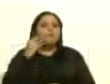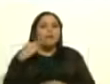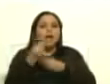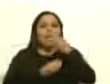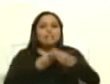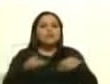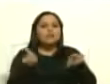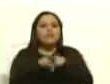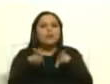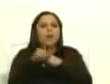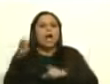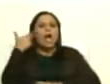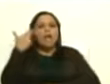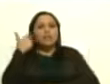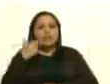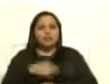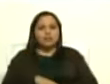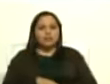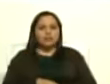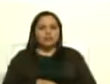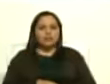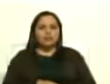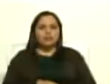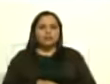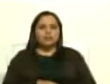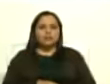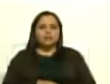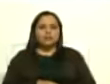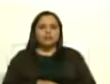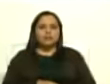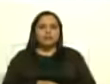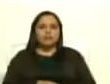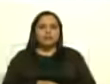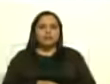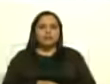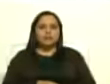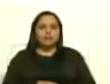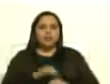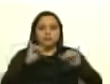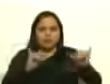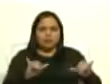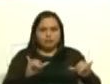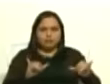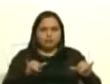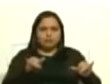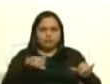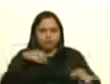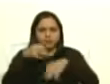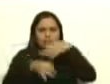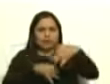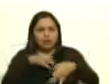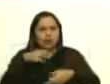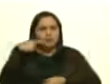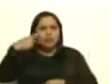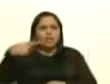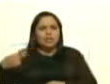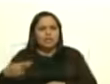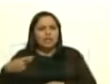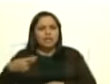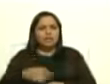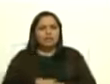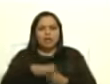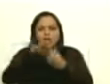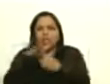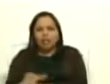en Haití. Para ellos, y por eso, presidente Zapatero, la política central hegemónica